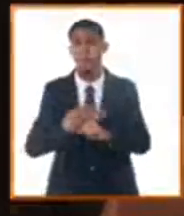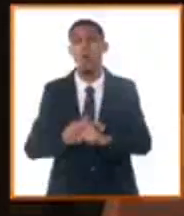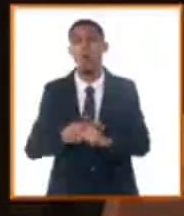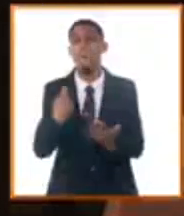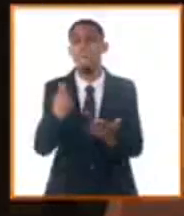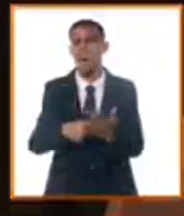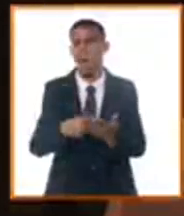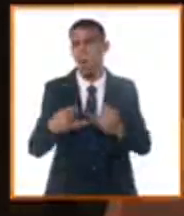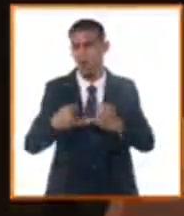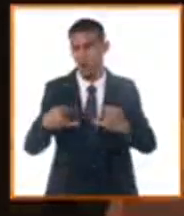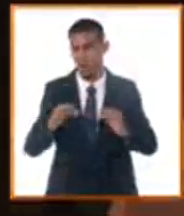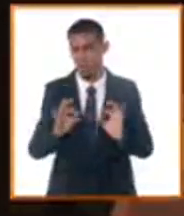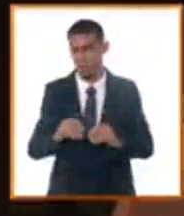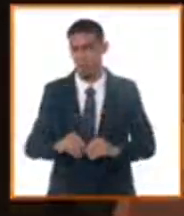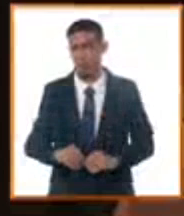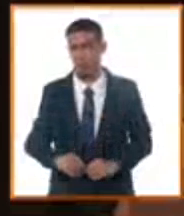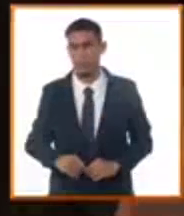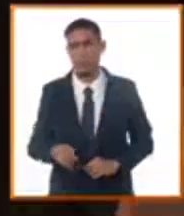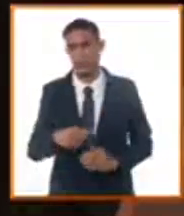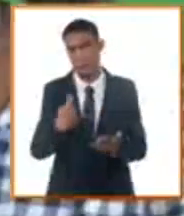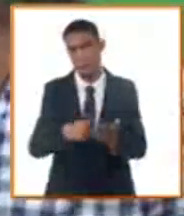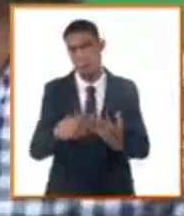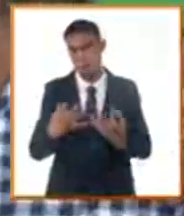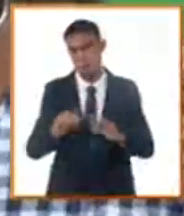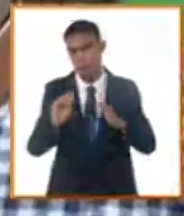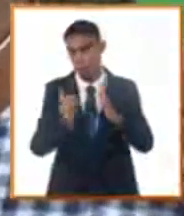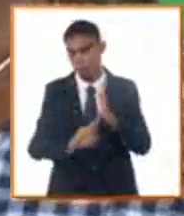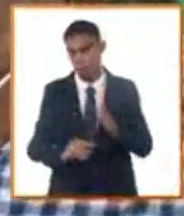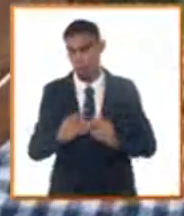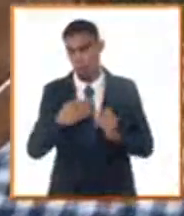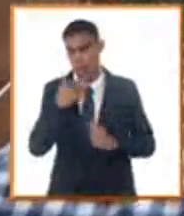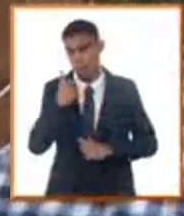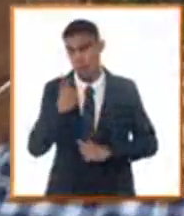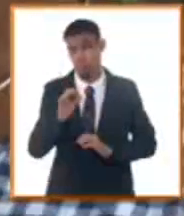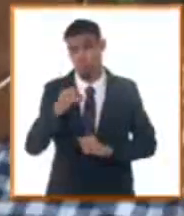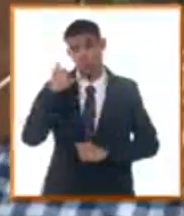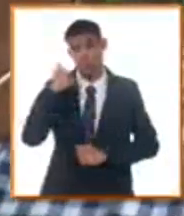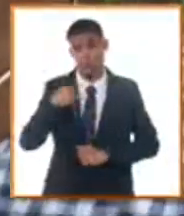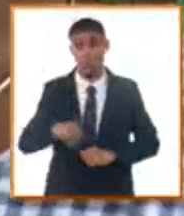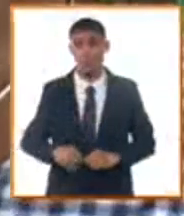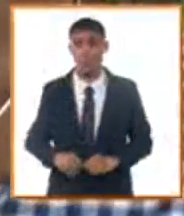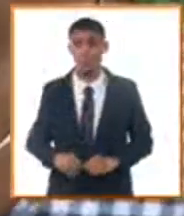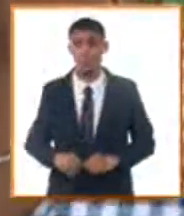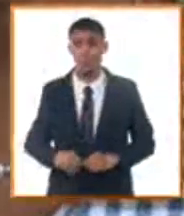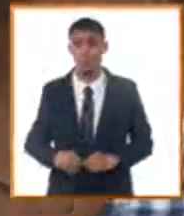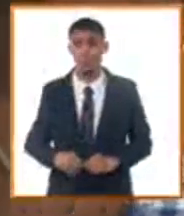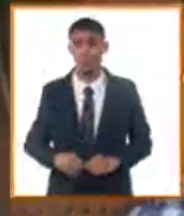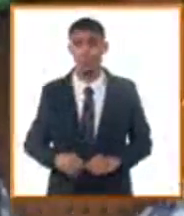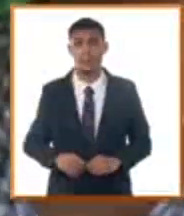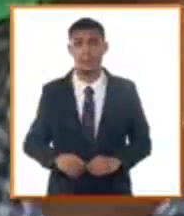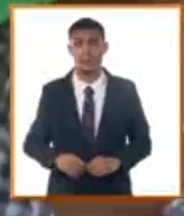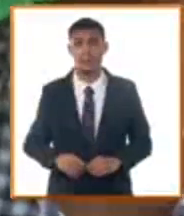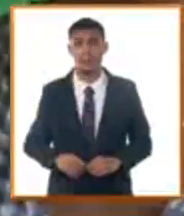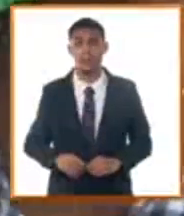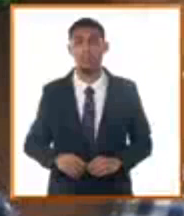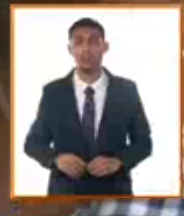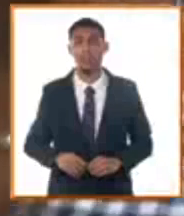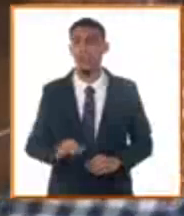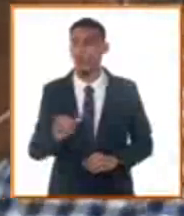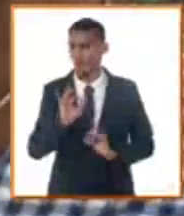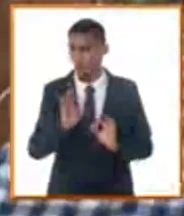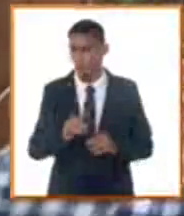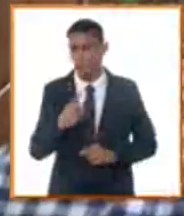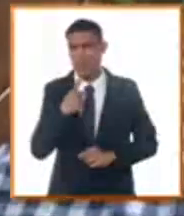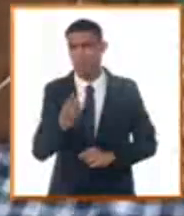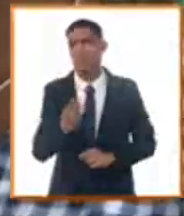y por ahí hace el pago electrónico. Económicamente nos ha traído un incremento de 2.3 aproximadamente